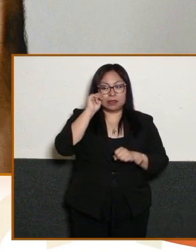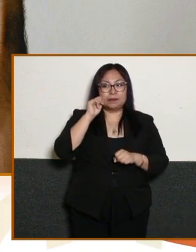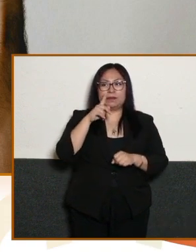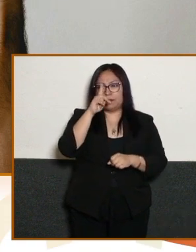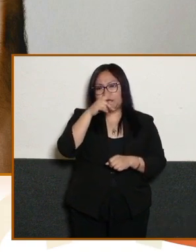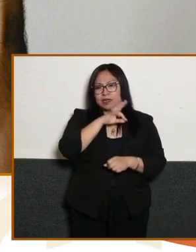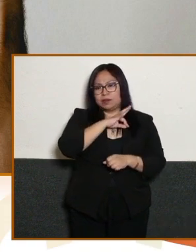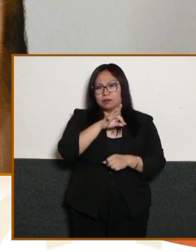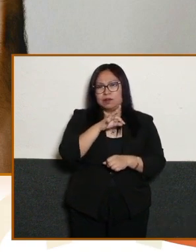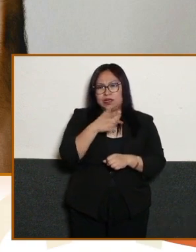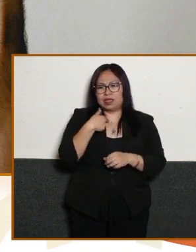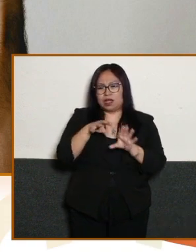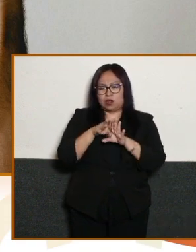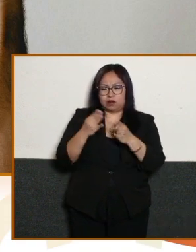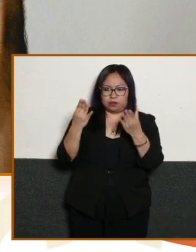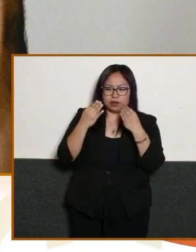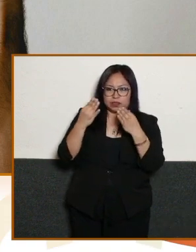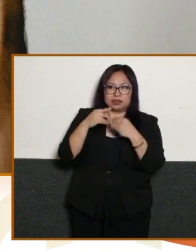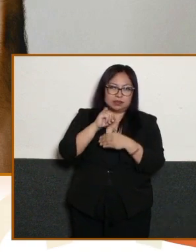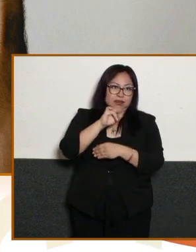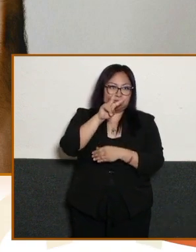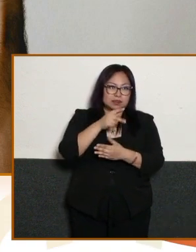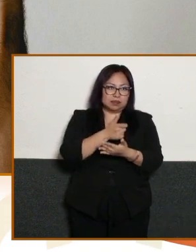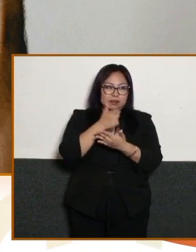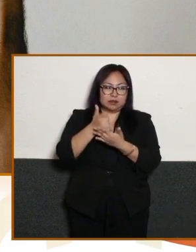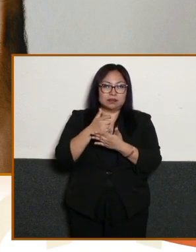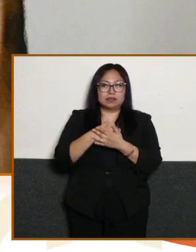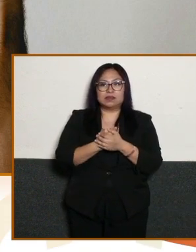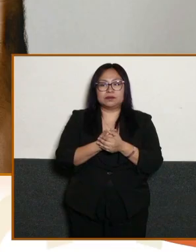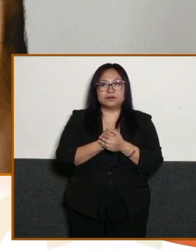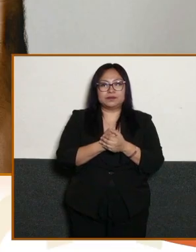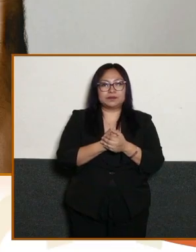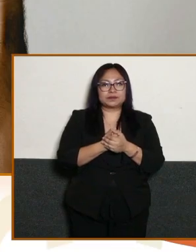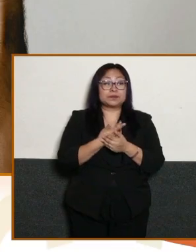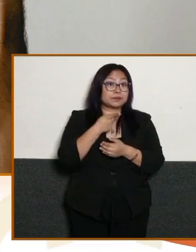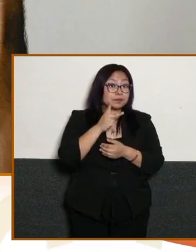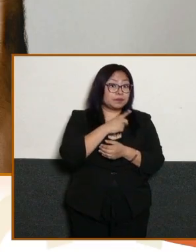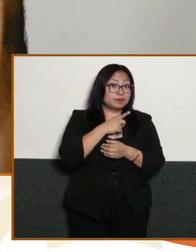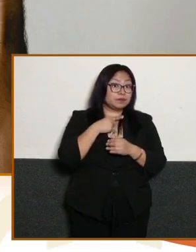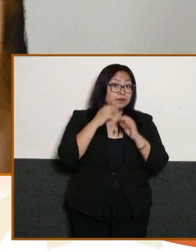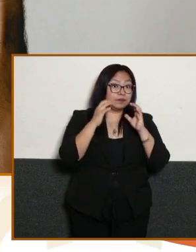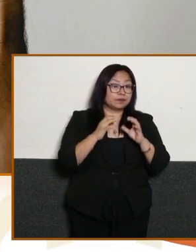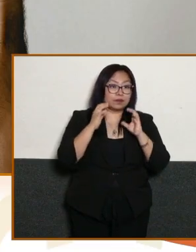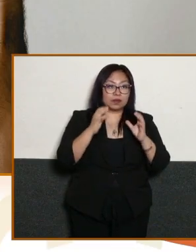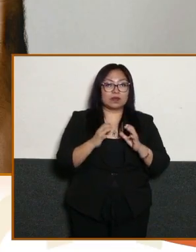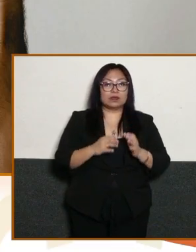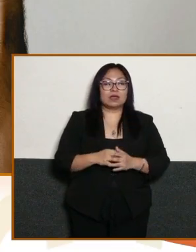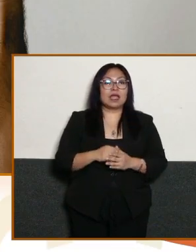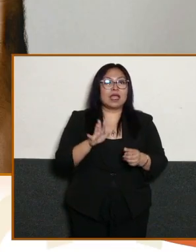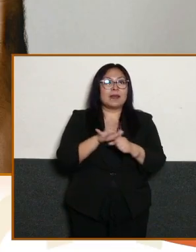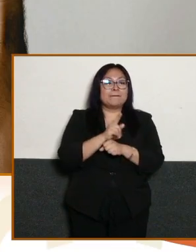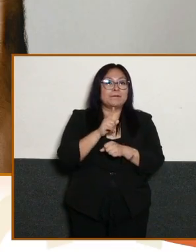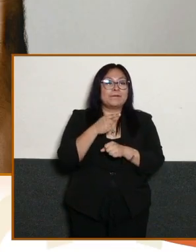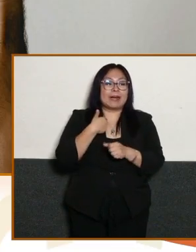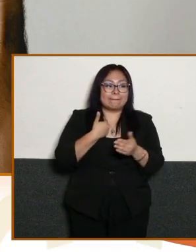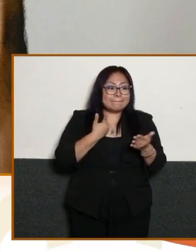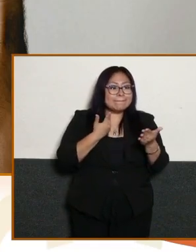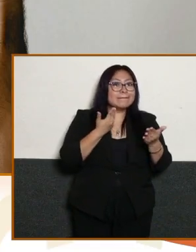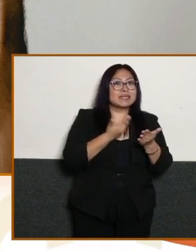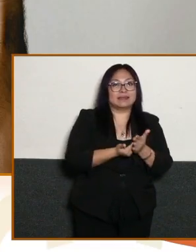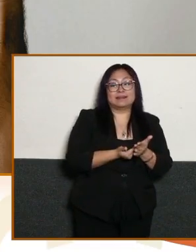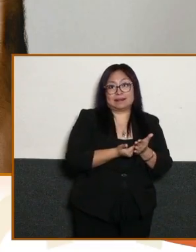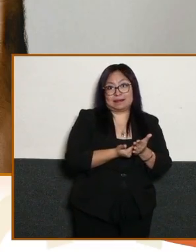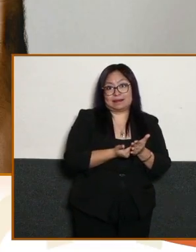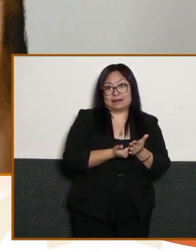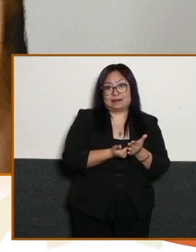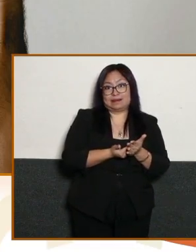sí me lo van a cobrar. Y pues sí, sí es cierto. Pero hay que tener cuidado de que nosotros exijamos